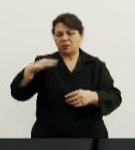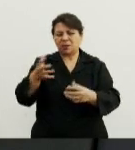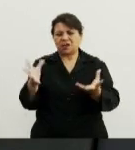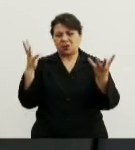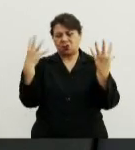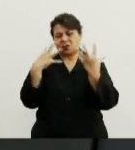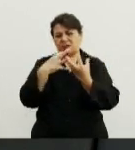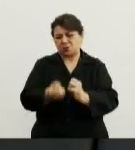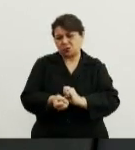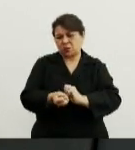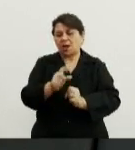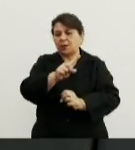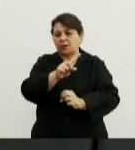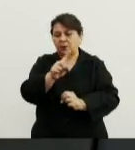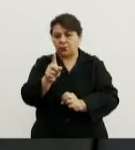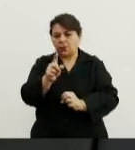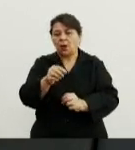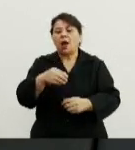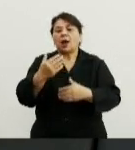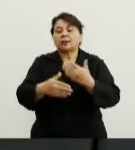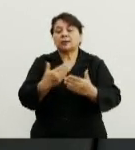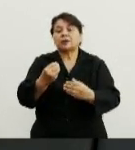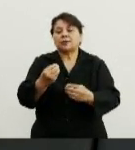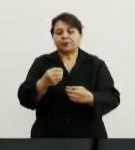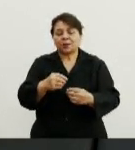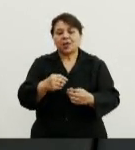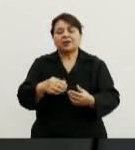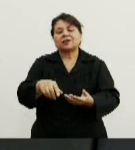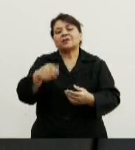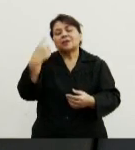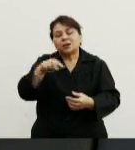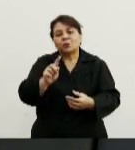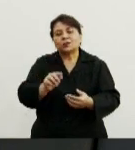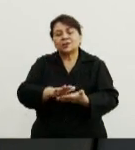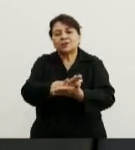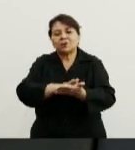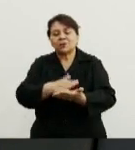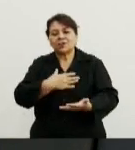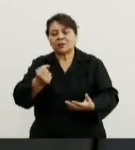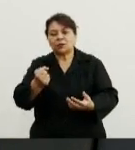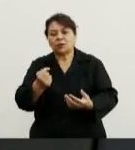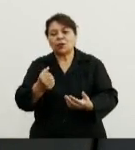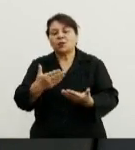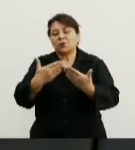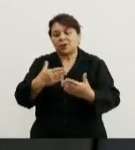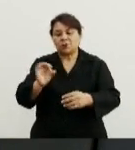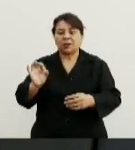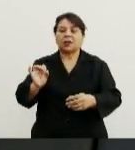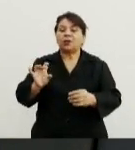hemos desarrollado acciones sanitarias para reducir y prevenir los contagios paralelamente